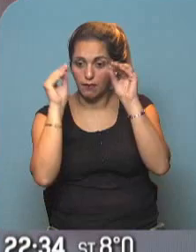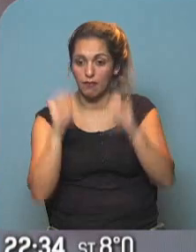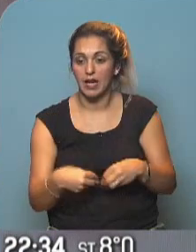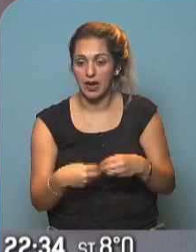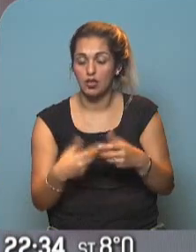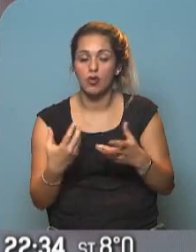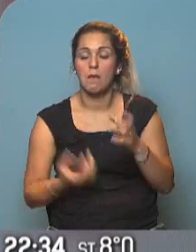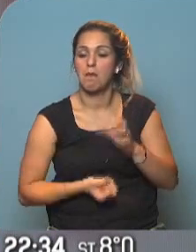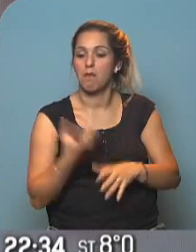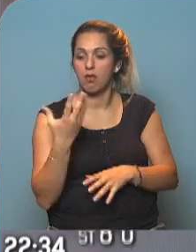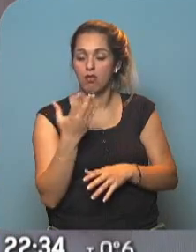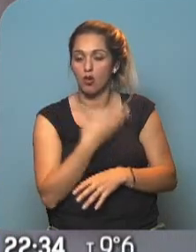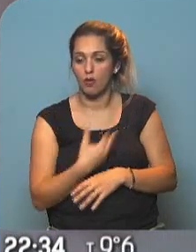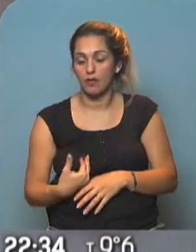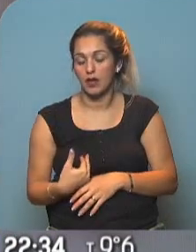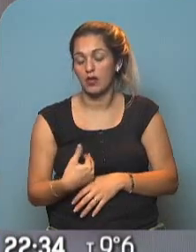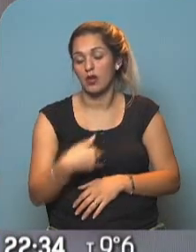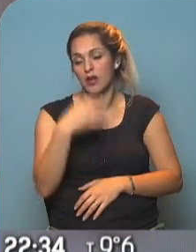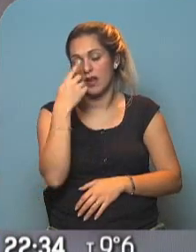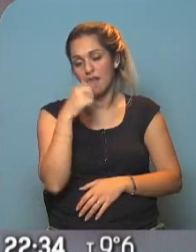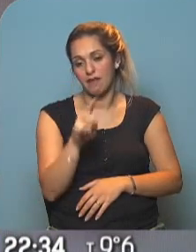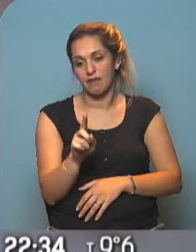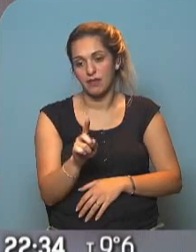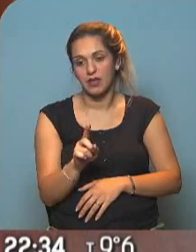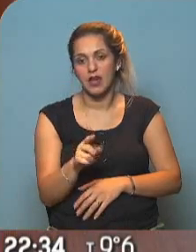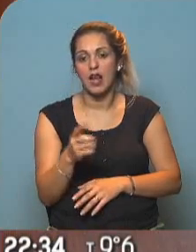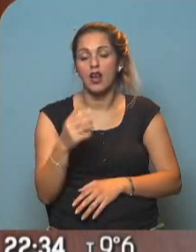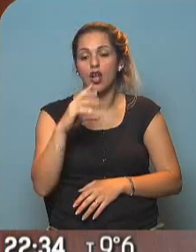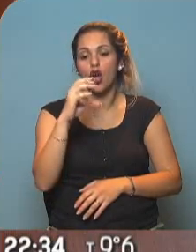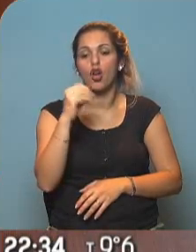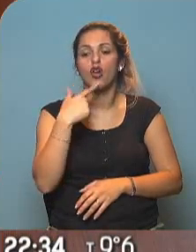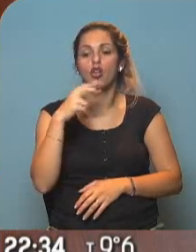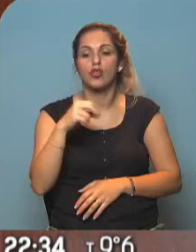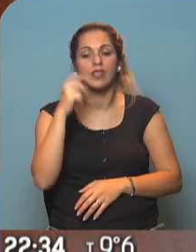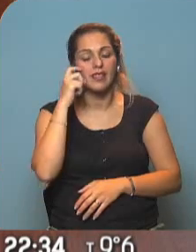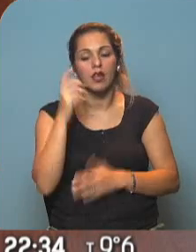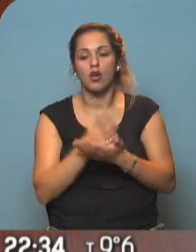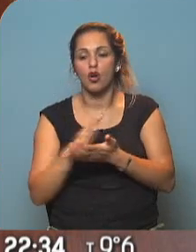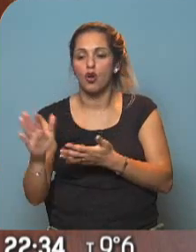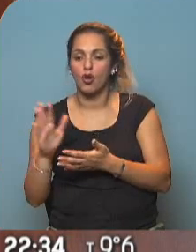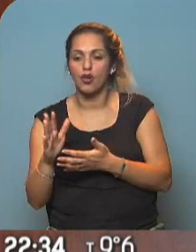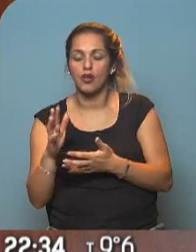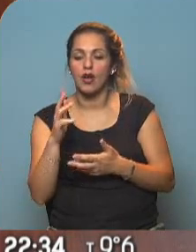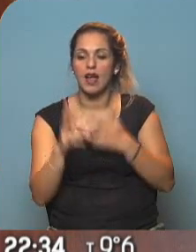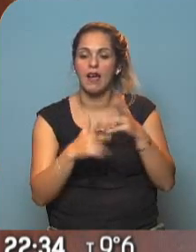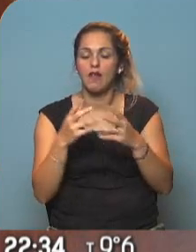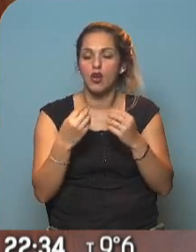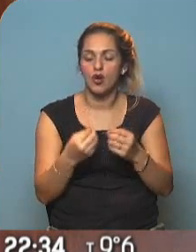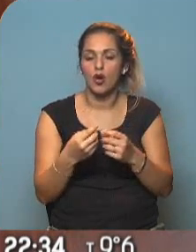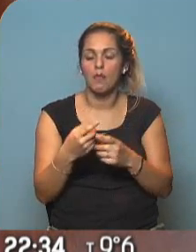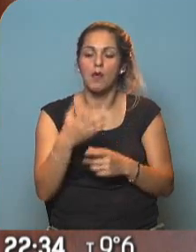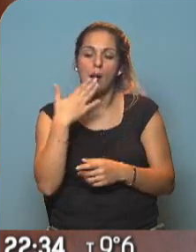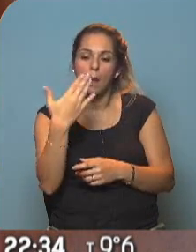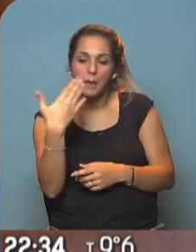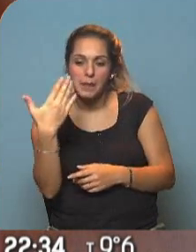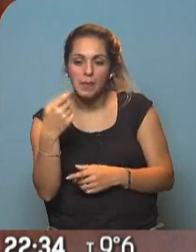formar gobierno, y finalmente Conte lo corrió, así como le armó Mattarella a Conte el discurso pro-europeo,